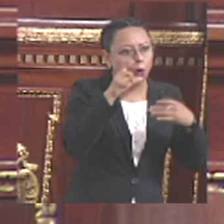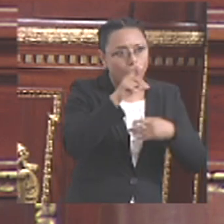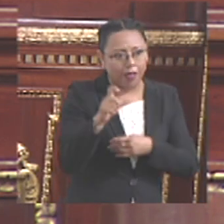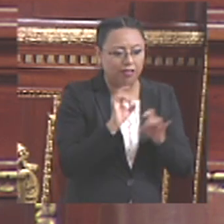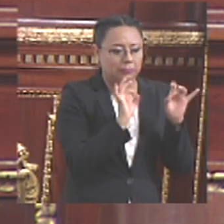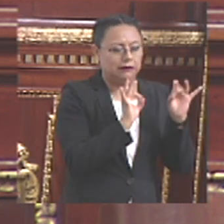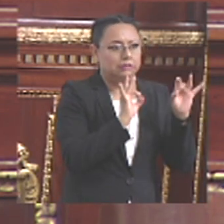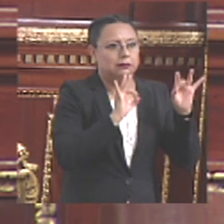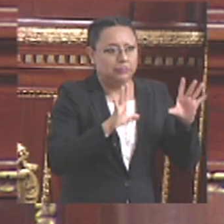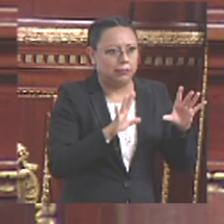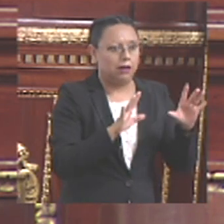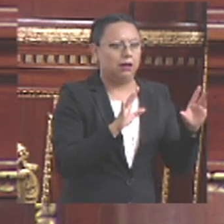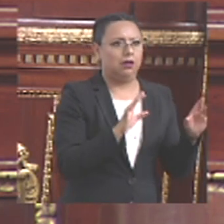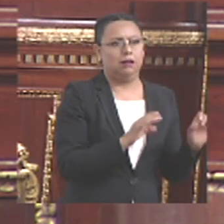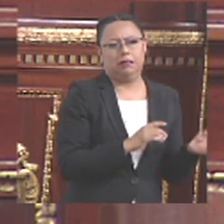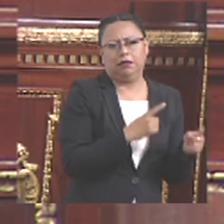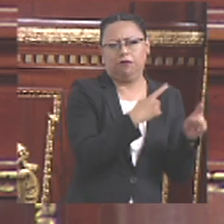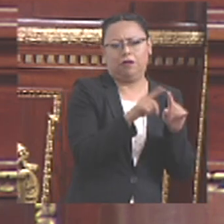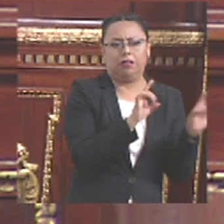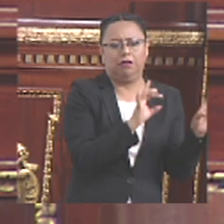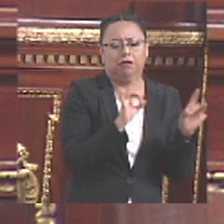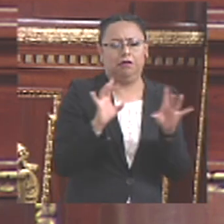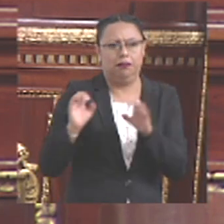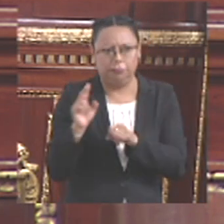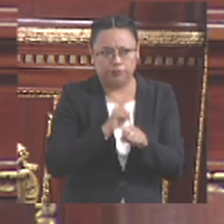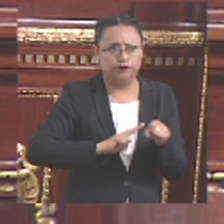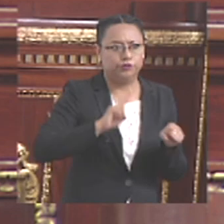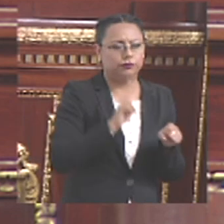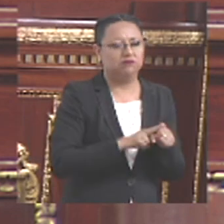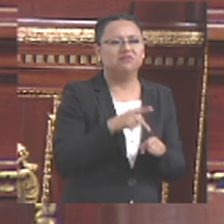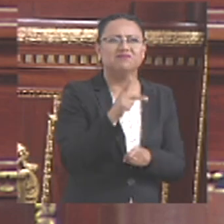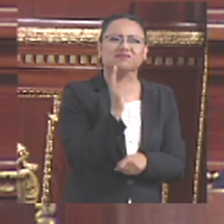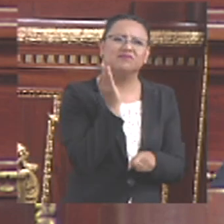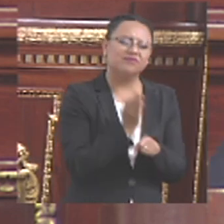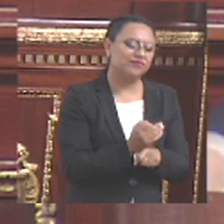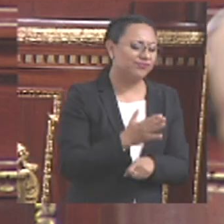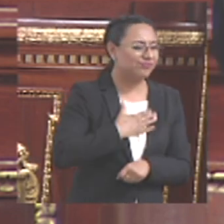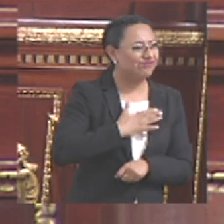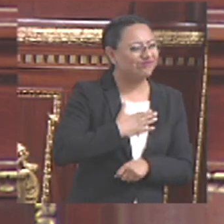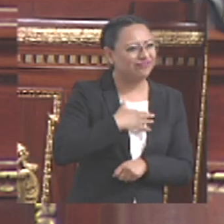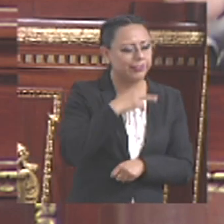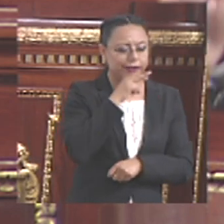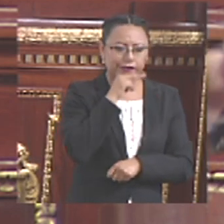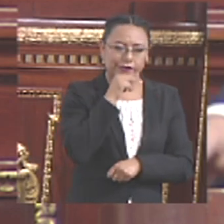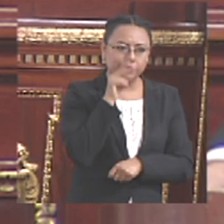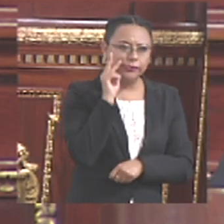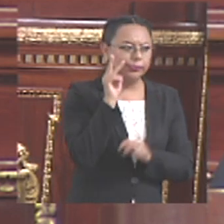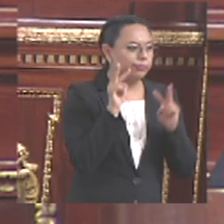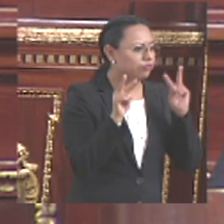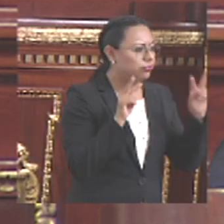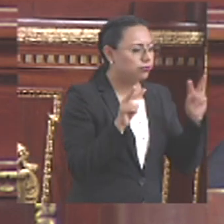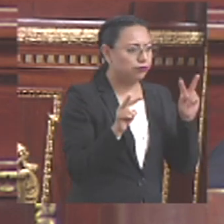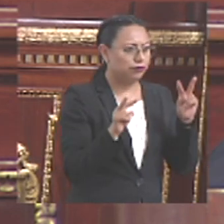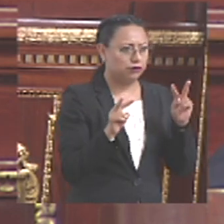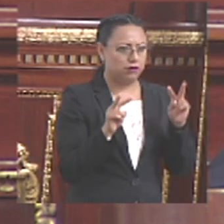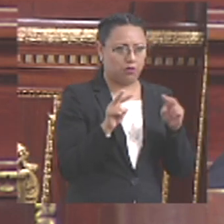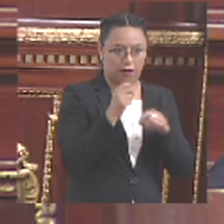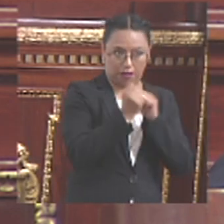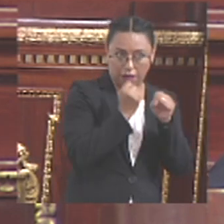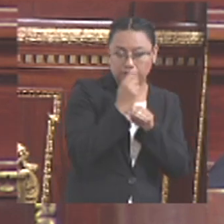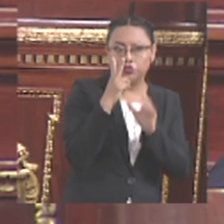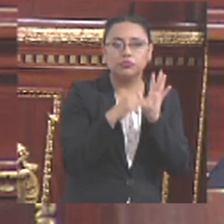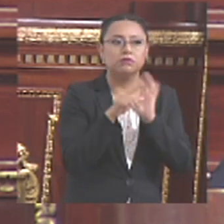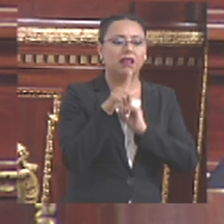difíciles para todos. Hoy, con preocupación veo que en los últimos años posteriores al 17 se ha